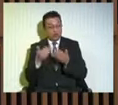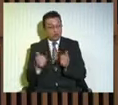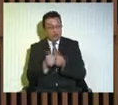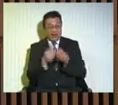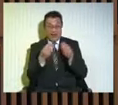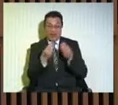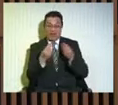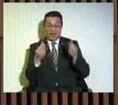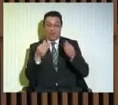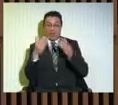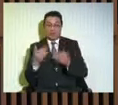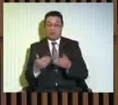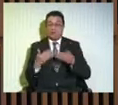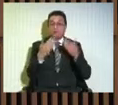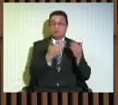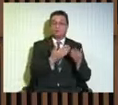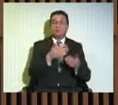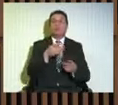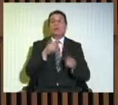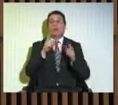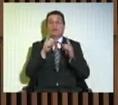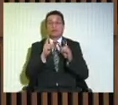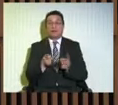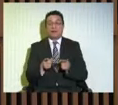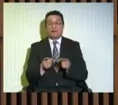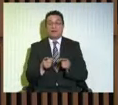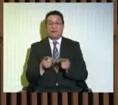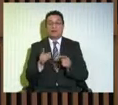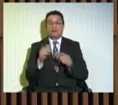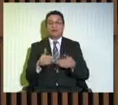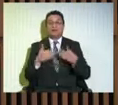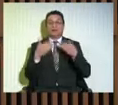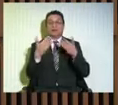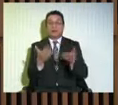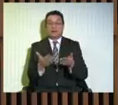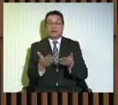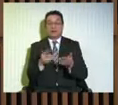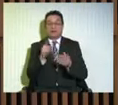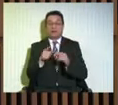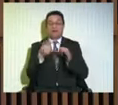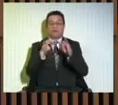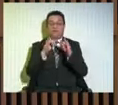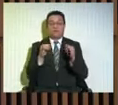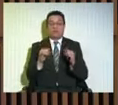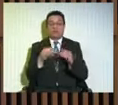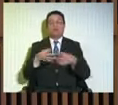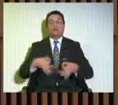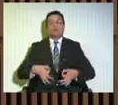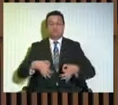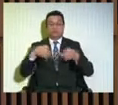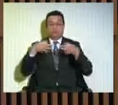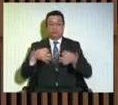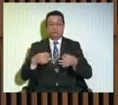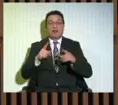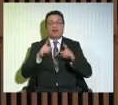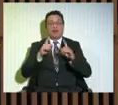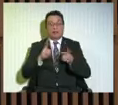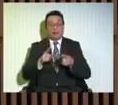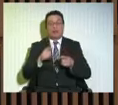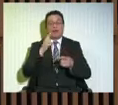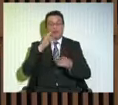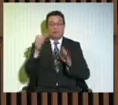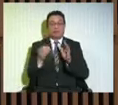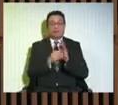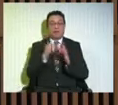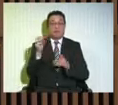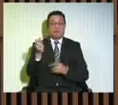de aquellos que hacemos, tiene que entregarse de manera oportuna. Tiene que estar el primer día